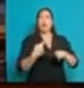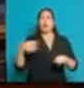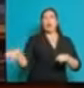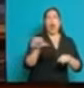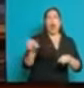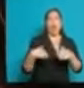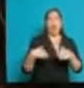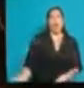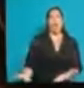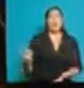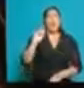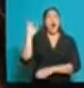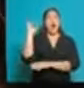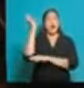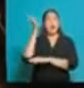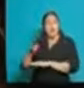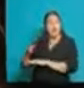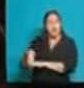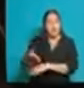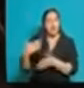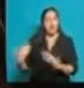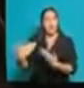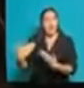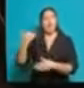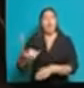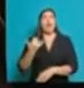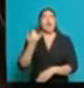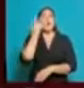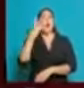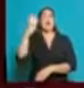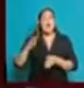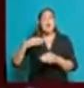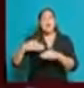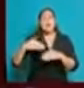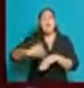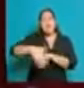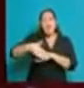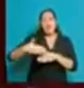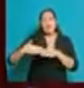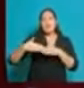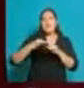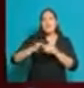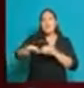puede entrar al barrio porque se pavimentaron más de 4.000 cuadras.